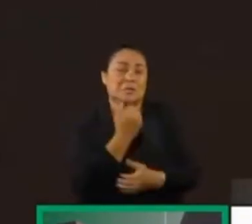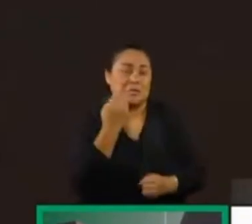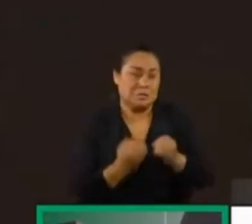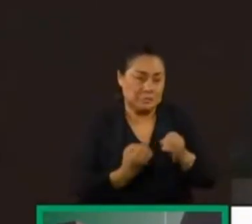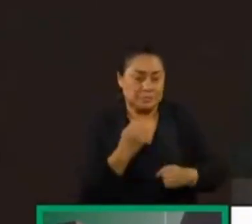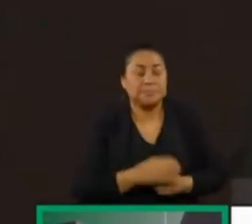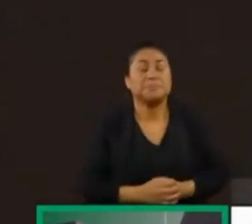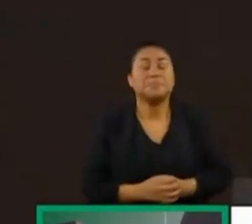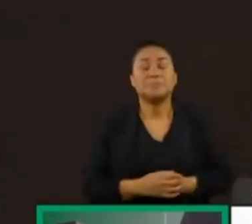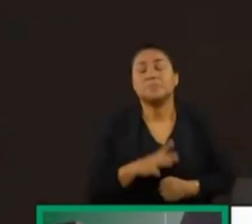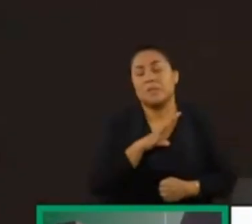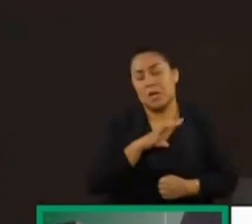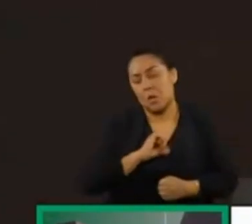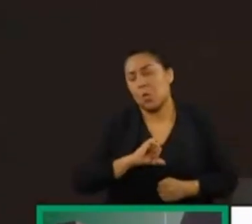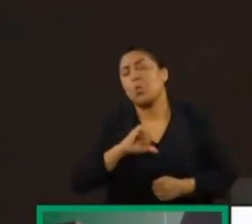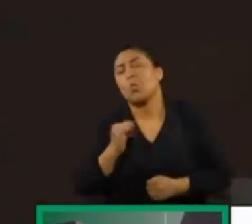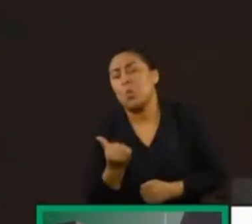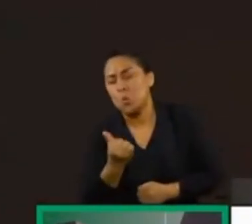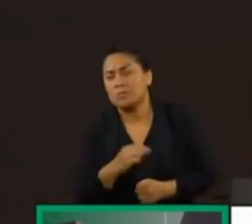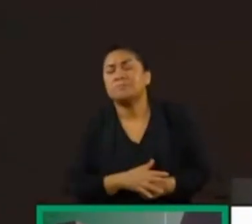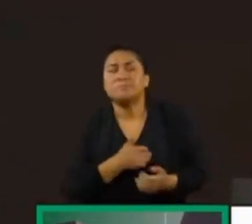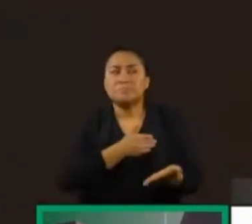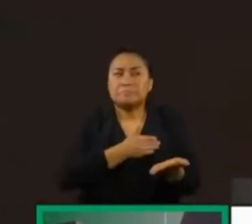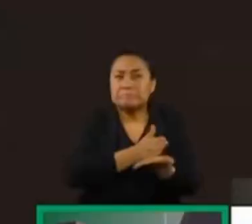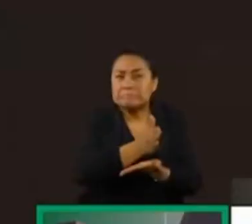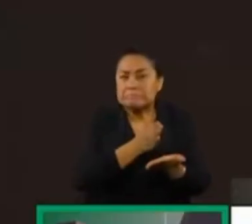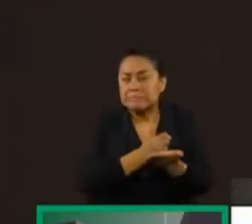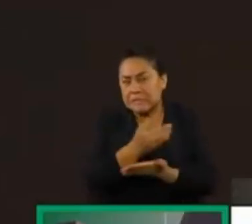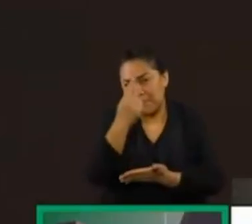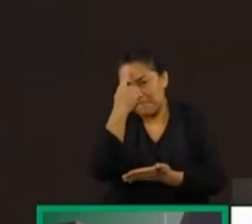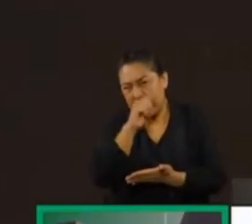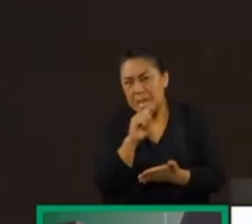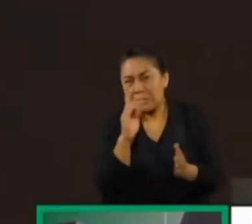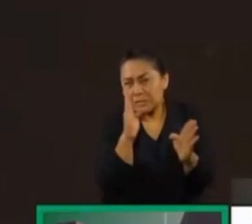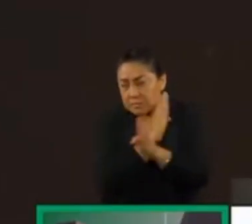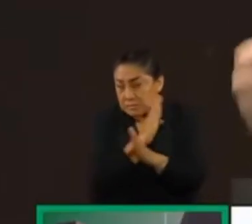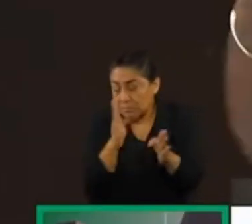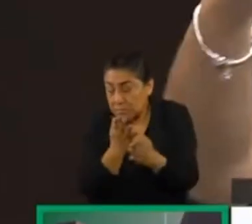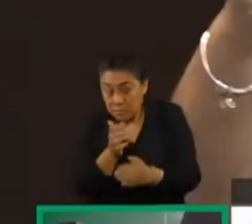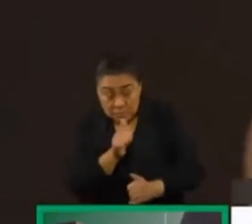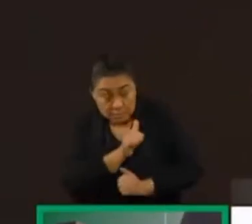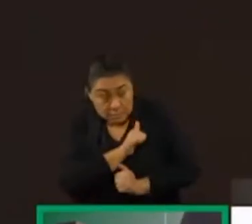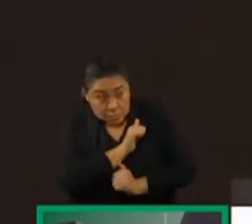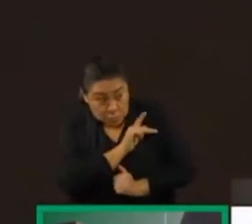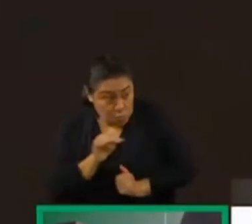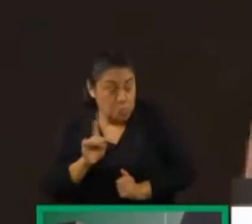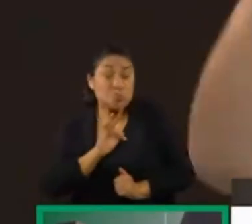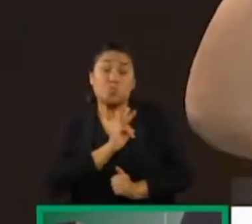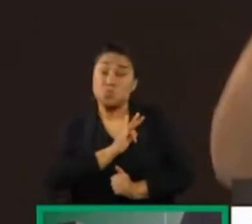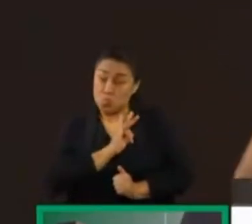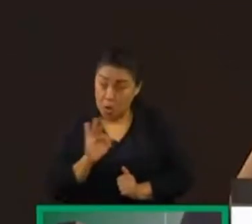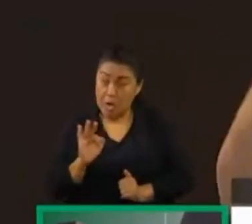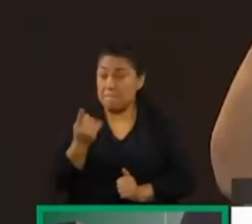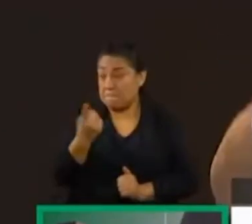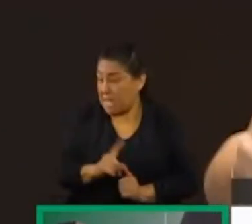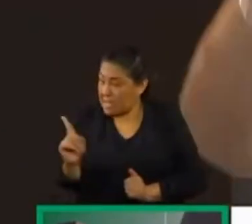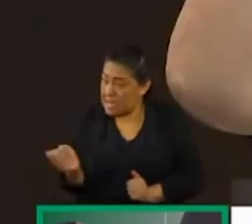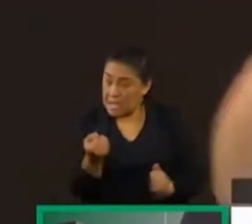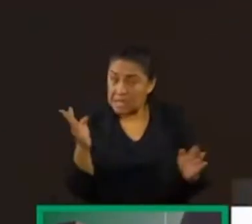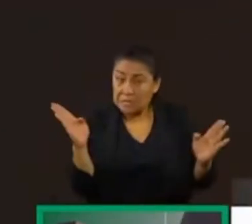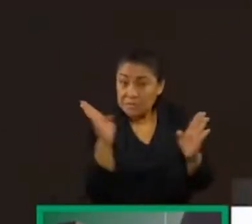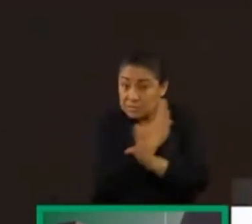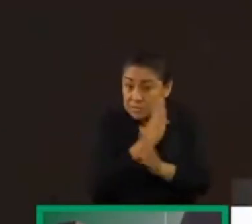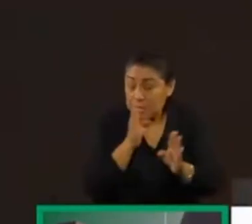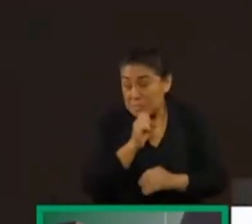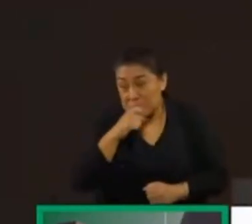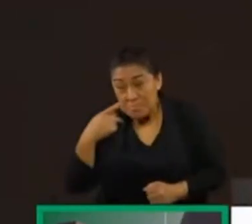La intervención de comunicaciones, la posibilidad de que los militares nos espíen, porque esta es parte